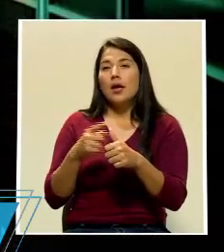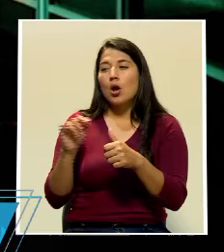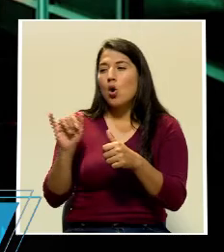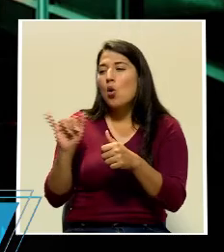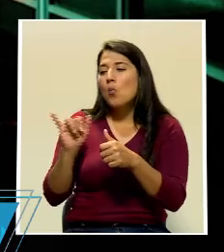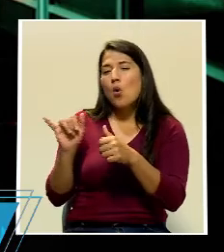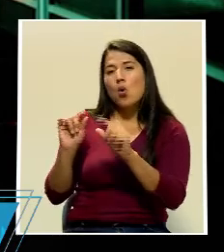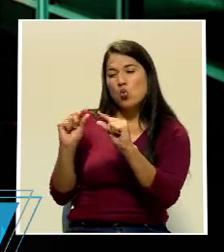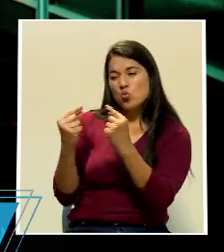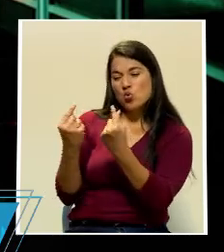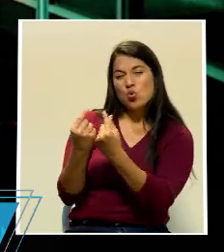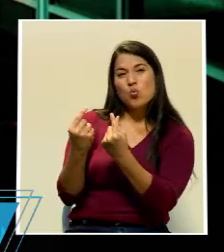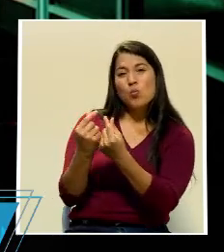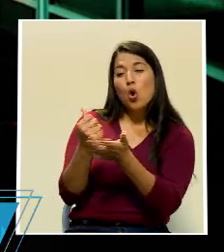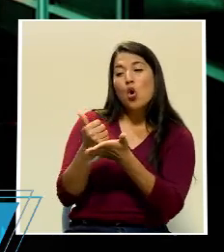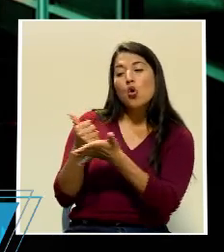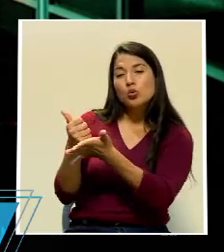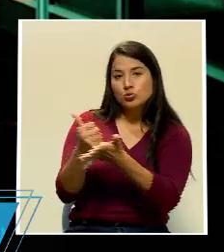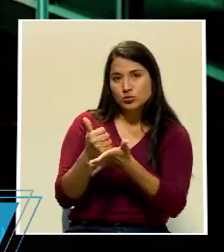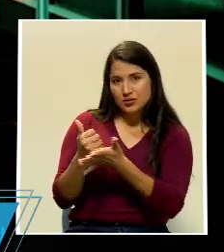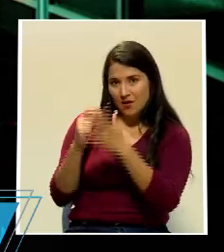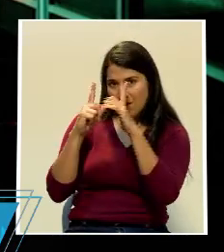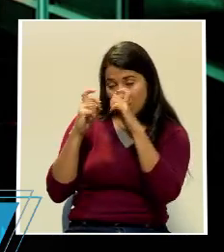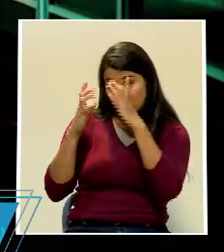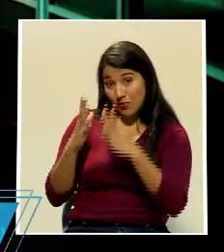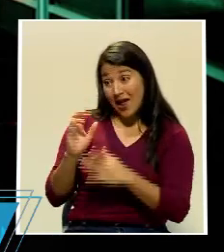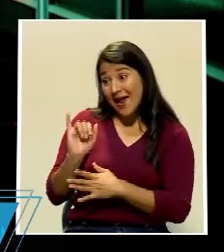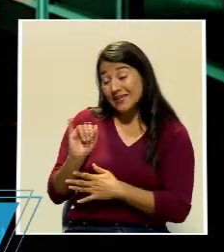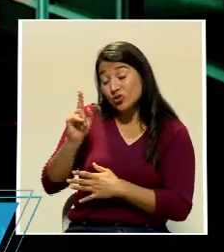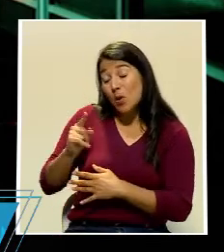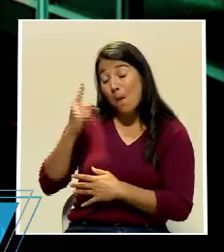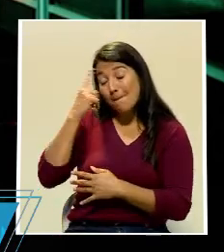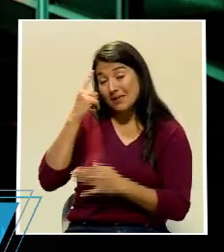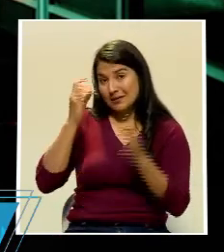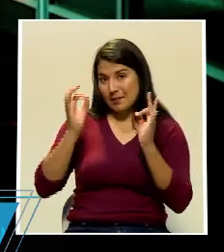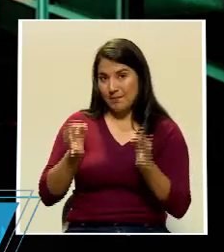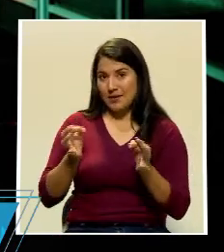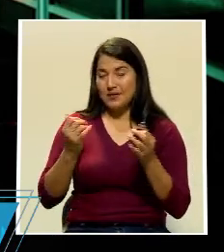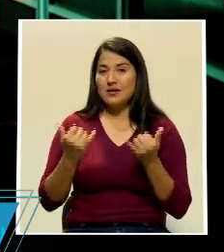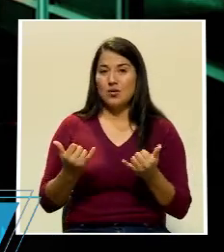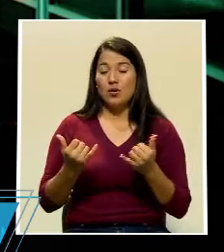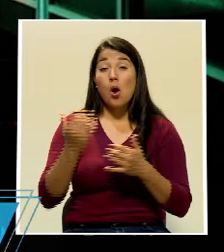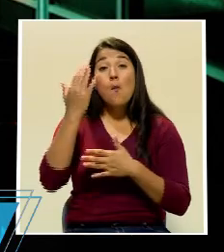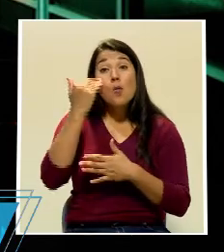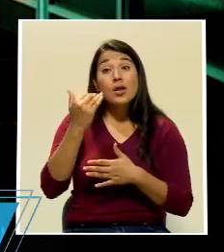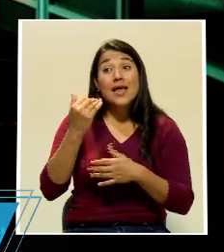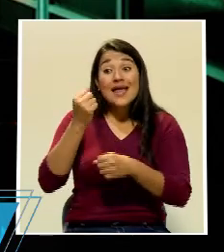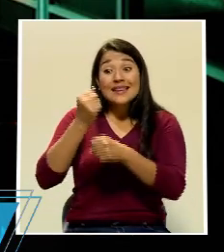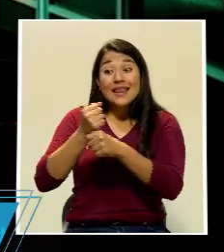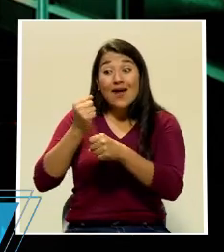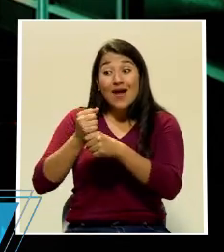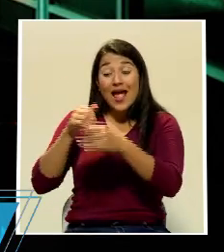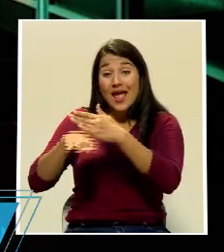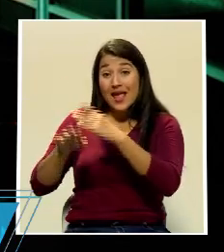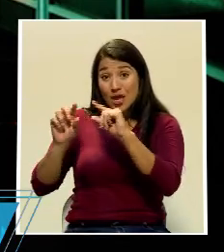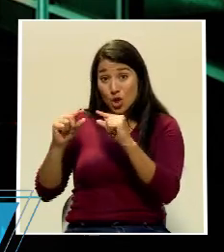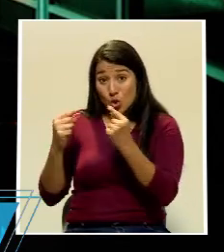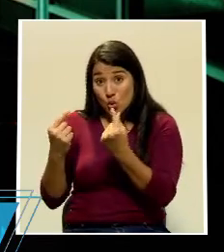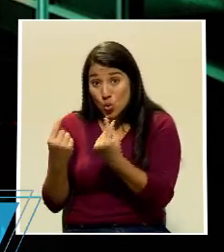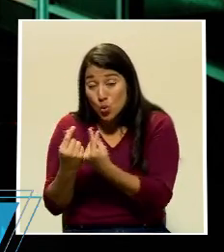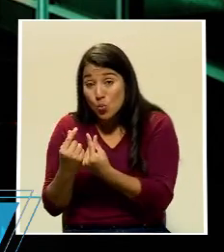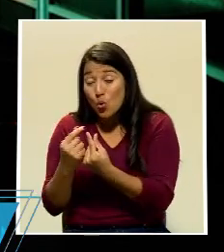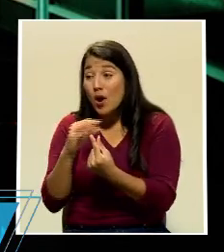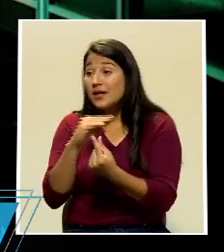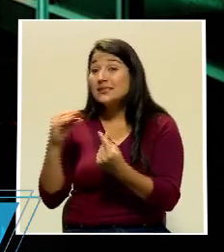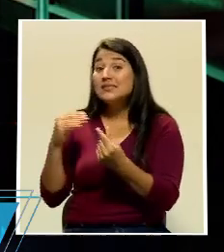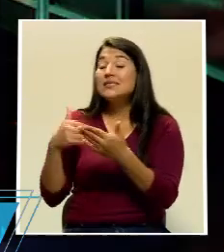Y eso es una cuestión que hay que pensar muy bien hoy en día, porque el hecho de trabajar en colectivo y de abrirse hacia otros